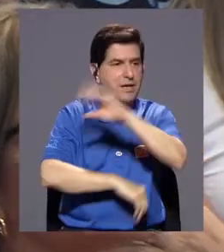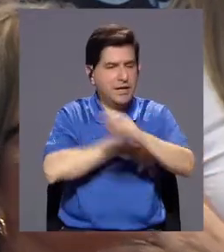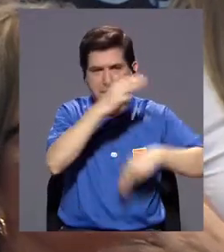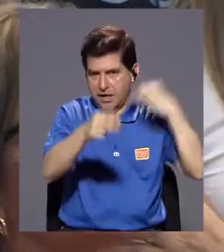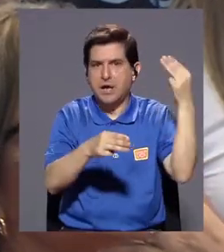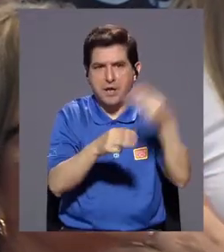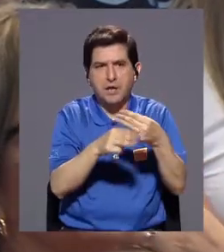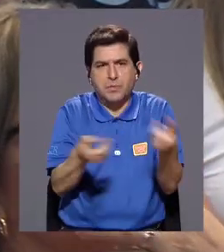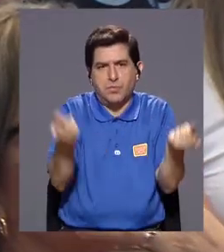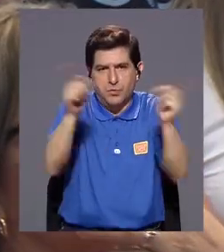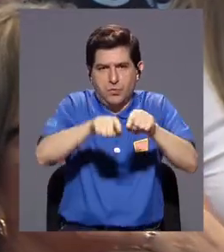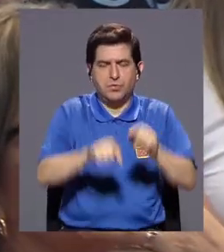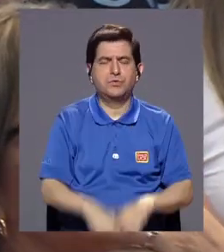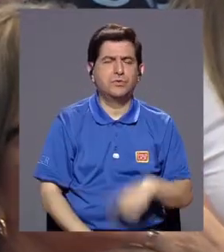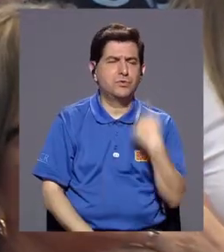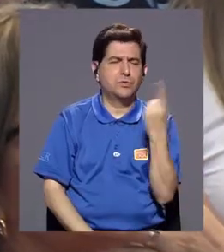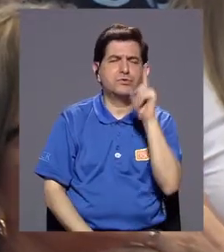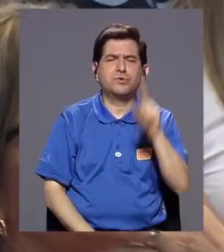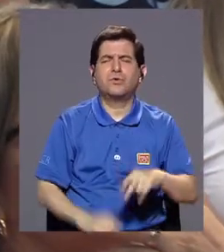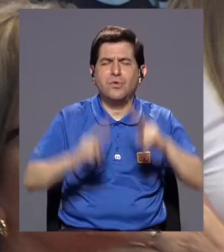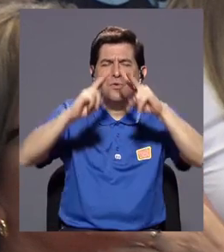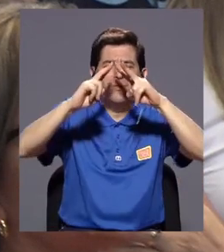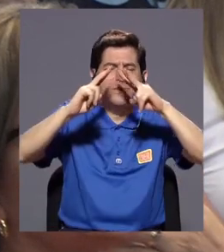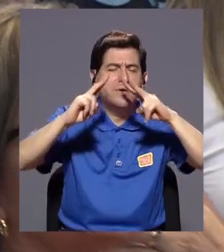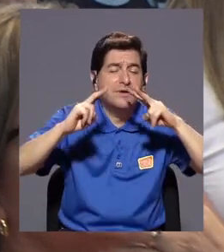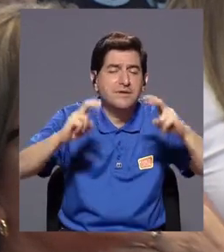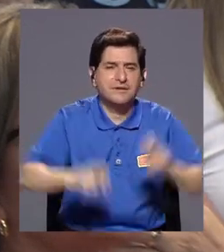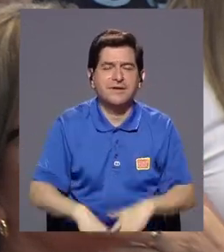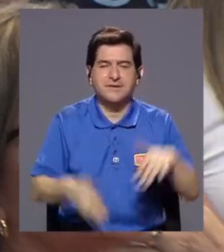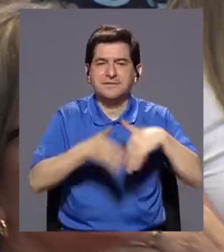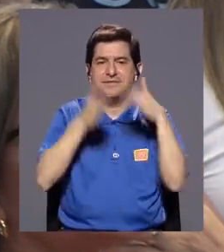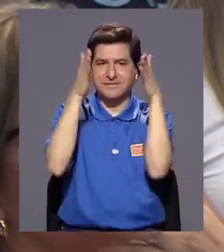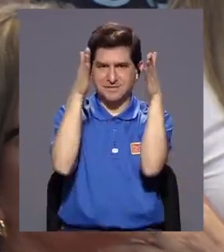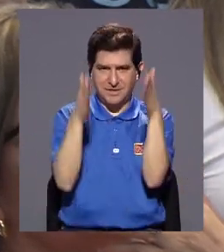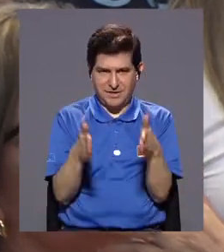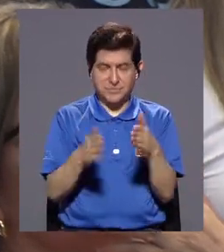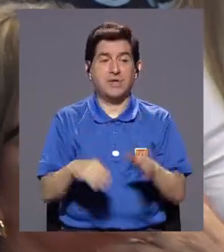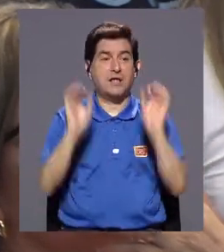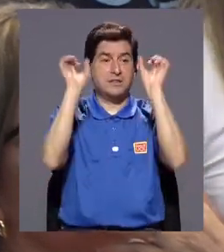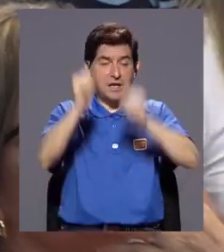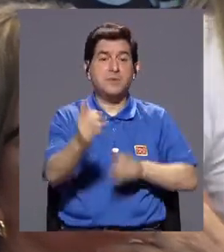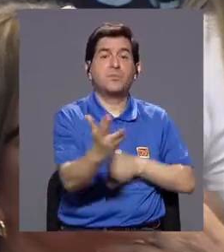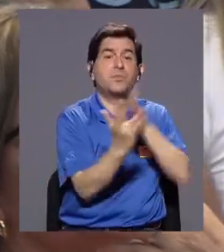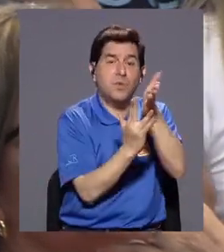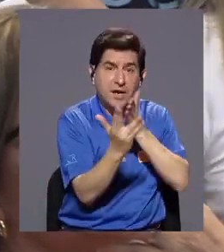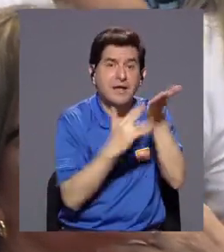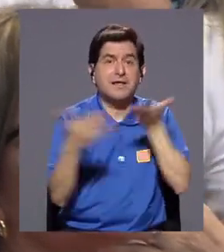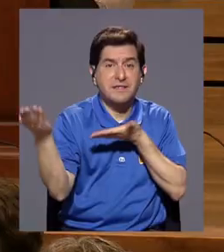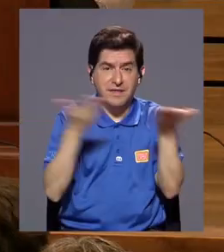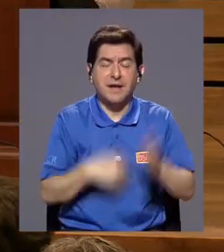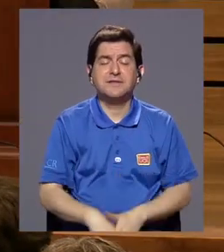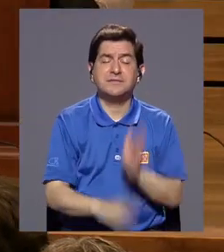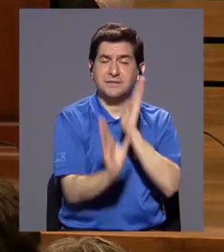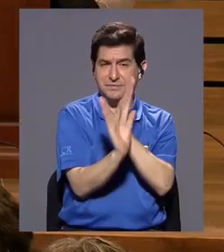esto es tan solo una radiografía de los estudiantes que pueden acceder al servicio de psicología. Entonces, es